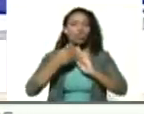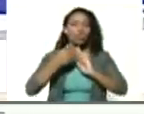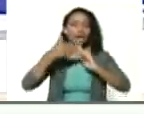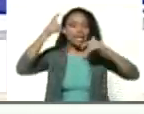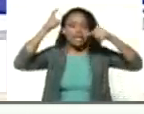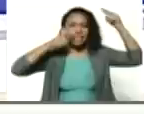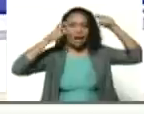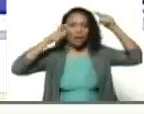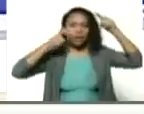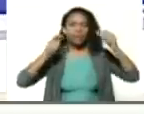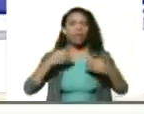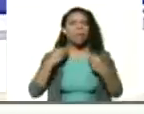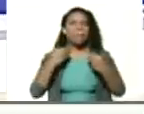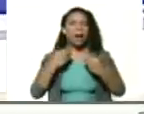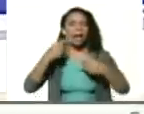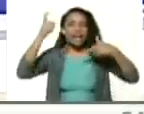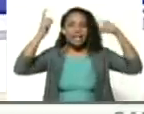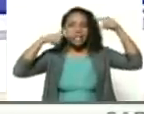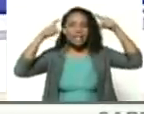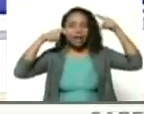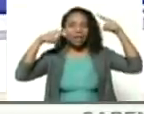Chávez, para que Chávez